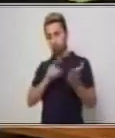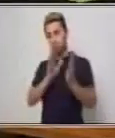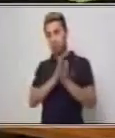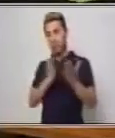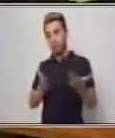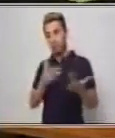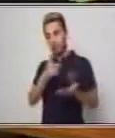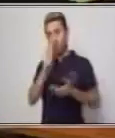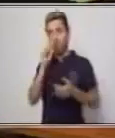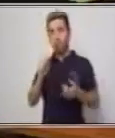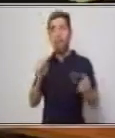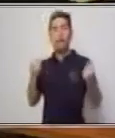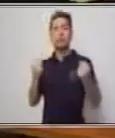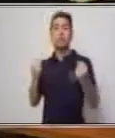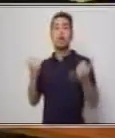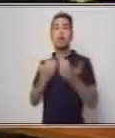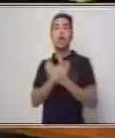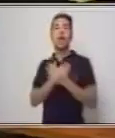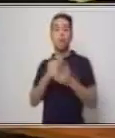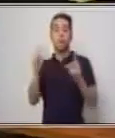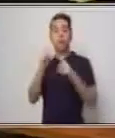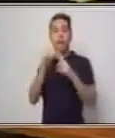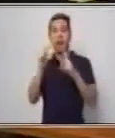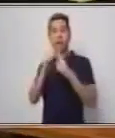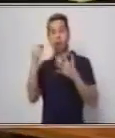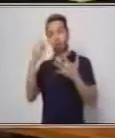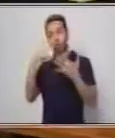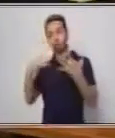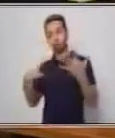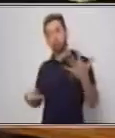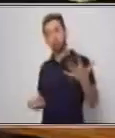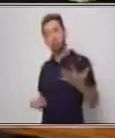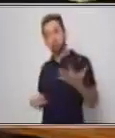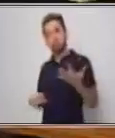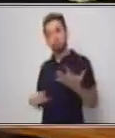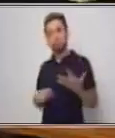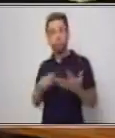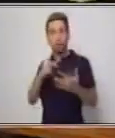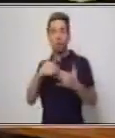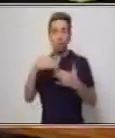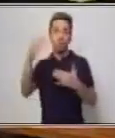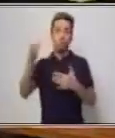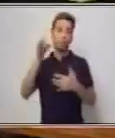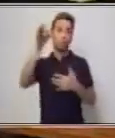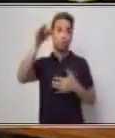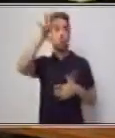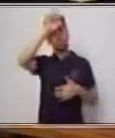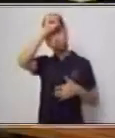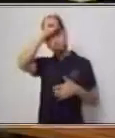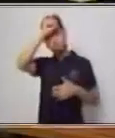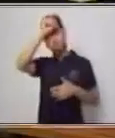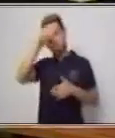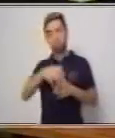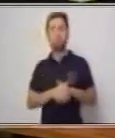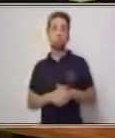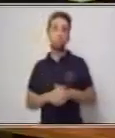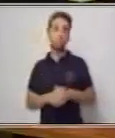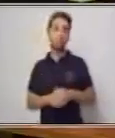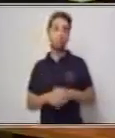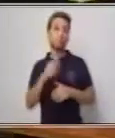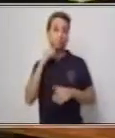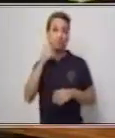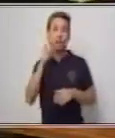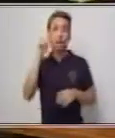un glosario, puedes hacer una ilustración, para que esto lo tengas a futuro. ¿En qué consiste lo que te voy a decir? Estas